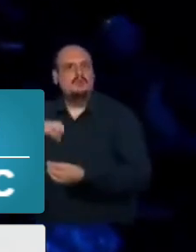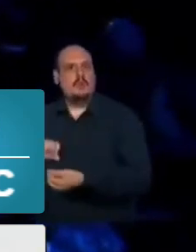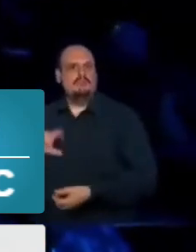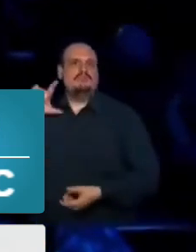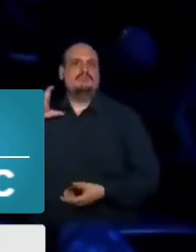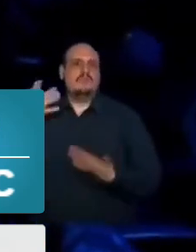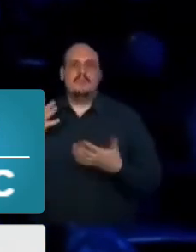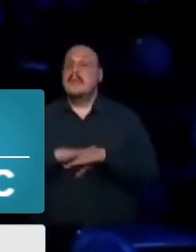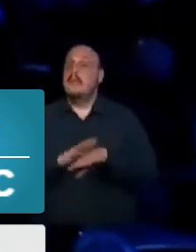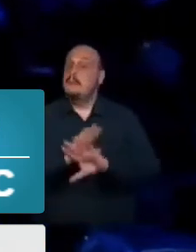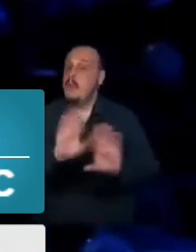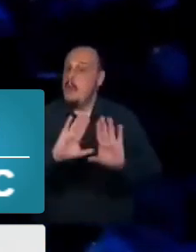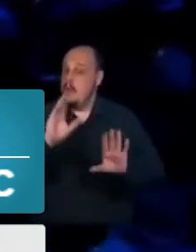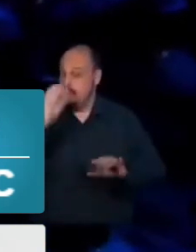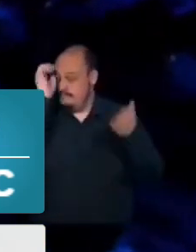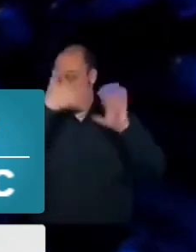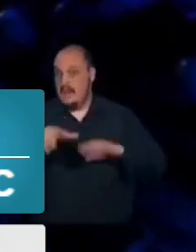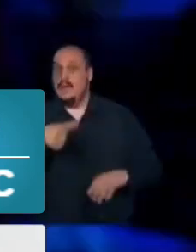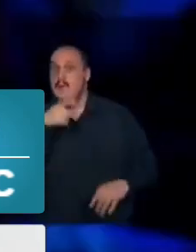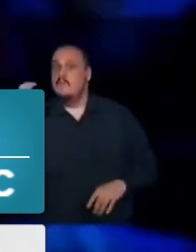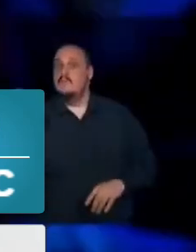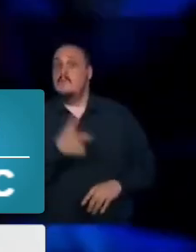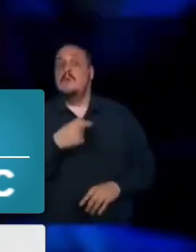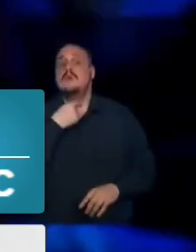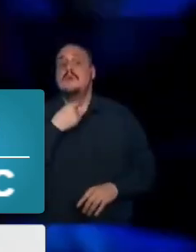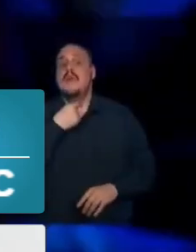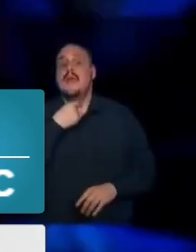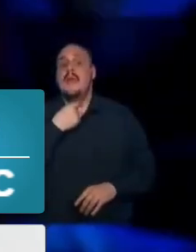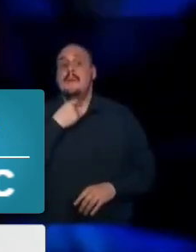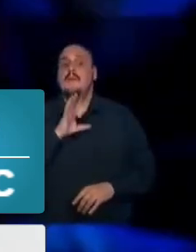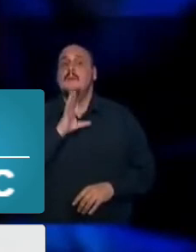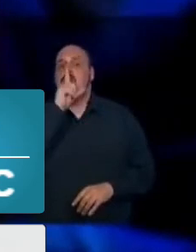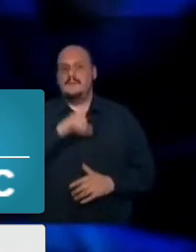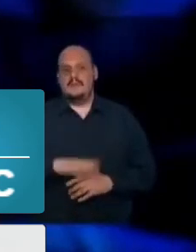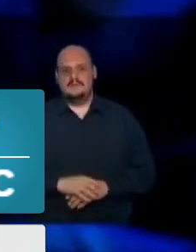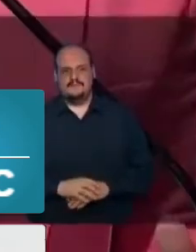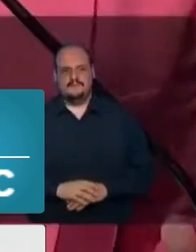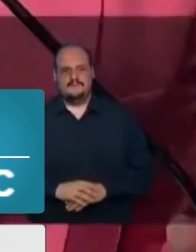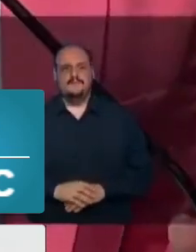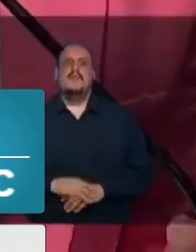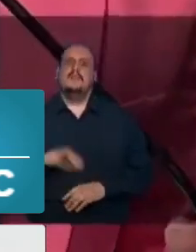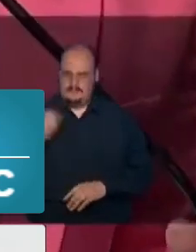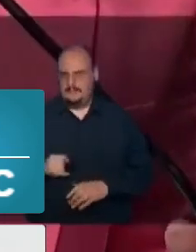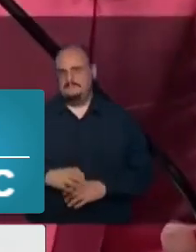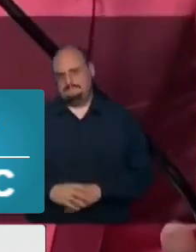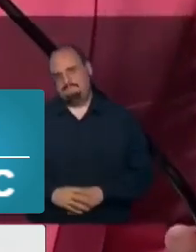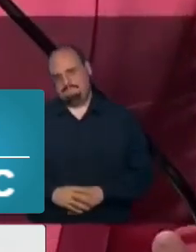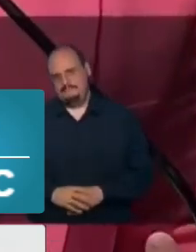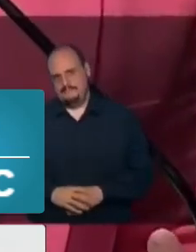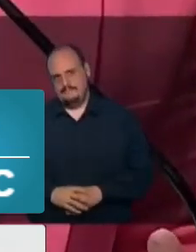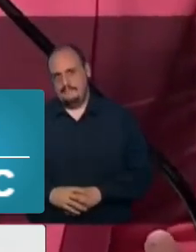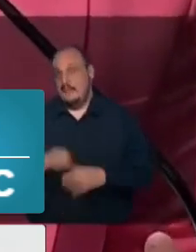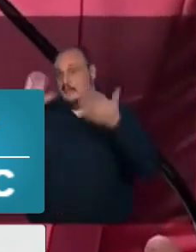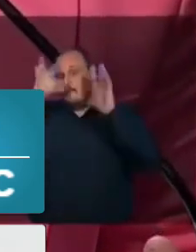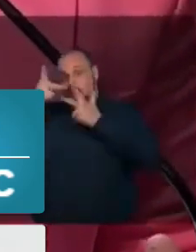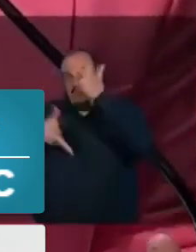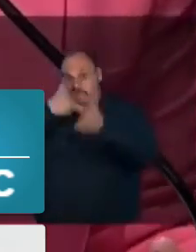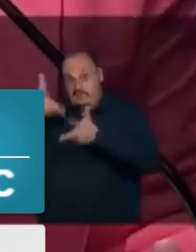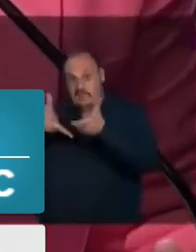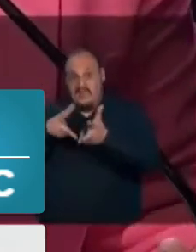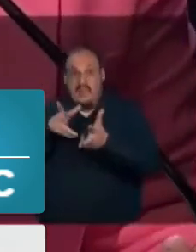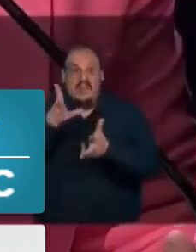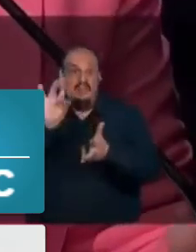lo que es ahora oposición negociar con lo que es ahora oposición y con lo que es oficialismo ahora que va a ha ser oposición entonces ahí se está dando el